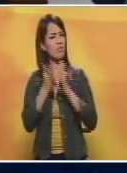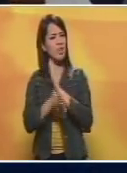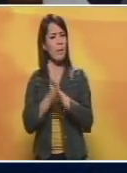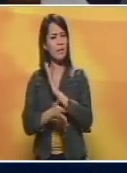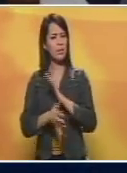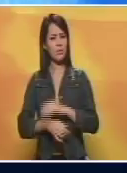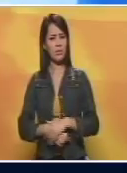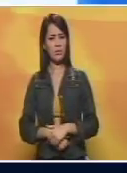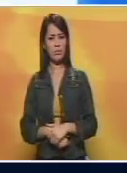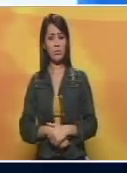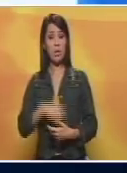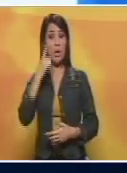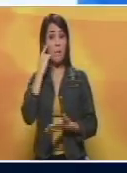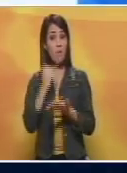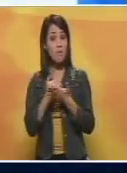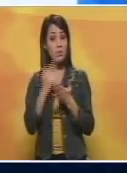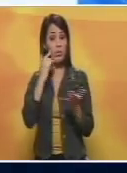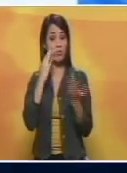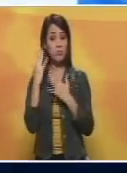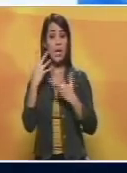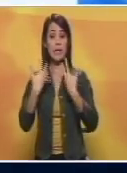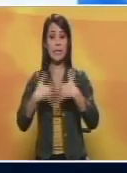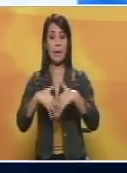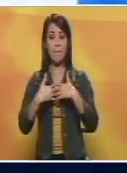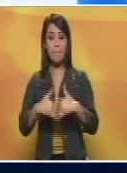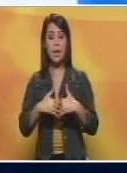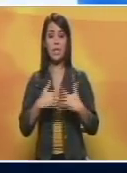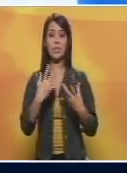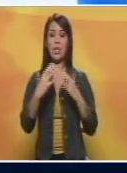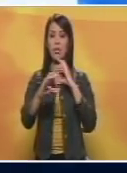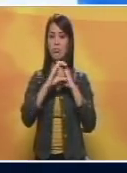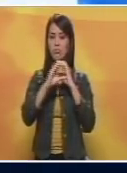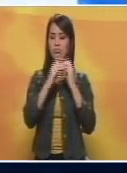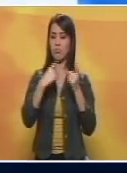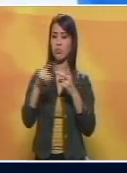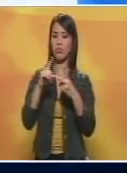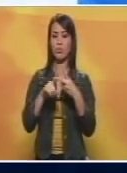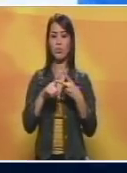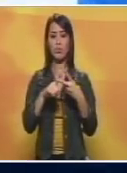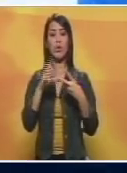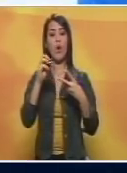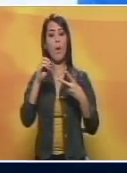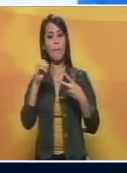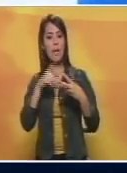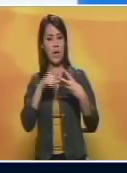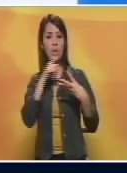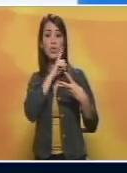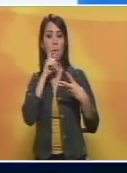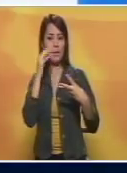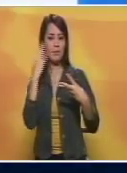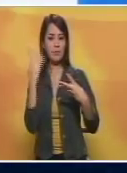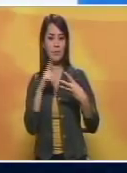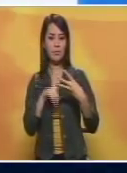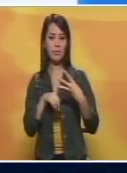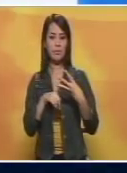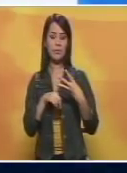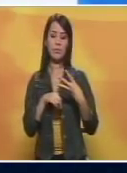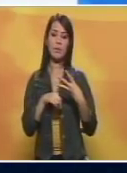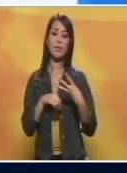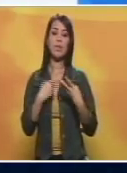hemos detectado que empresas transportadoras como copetrán o mega rutas de américa expreso bolivariano